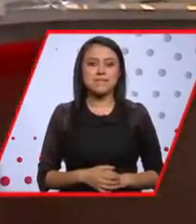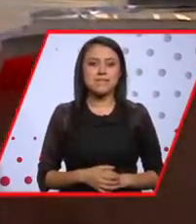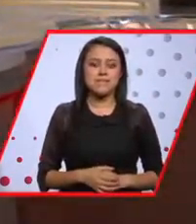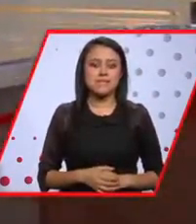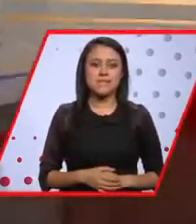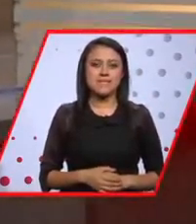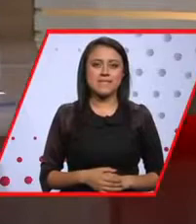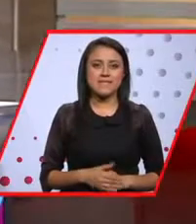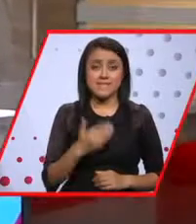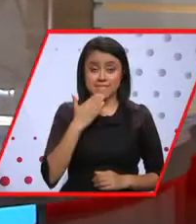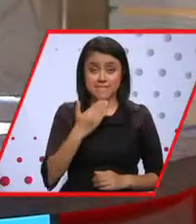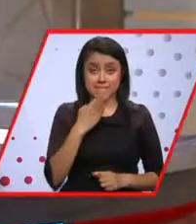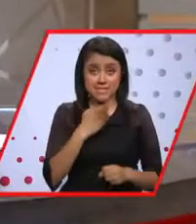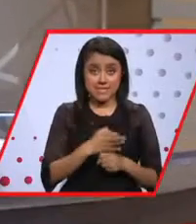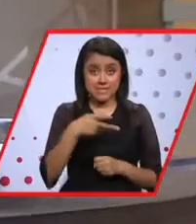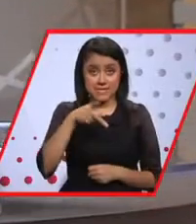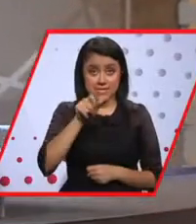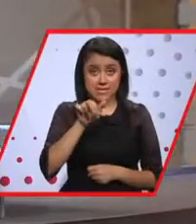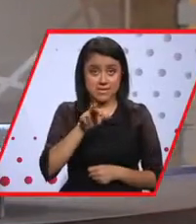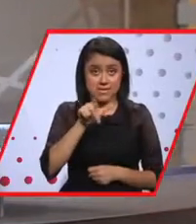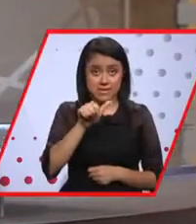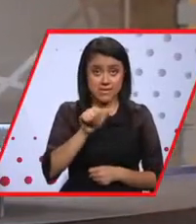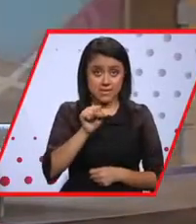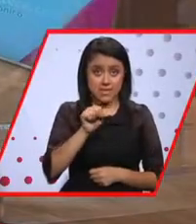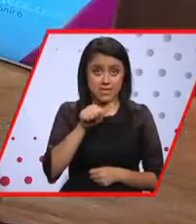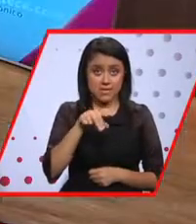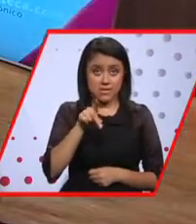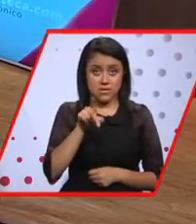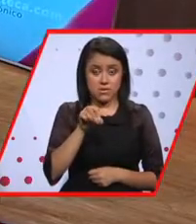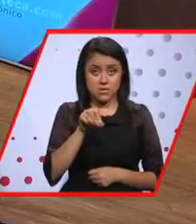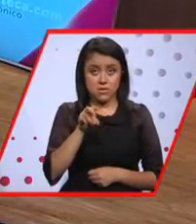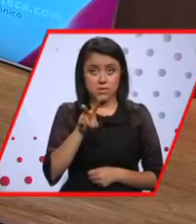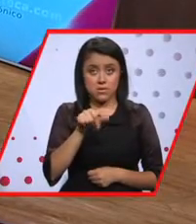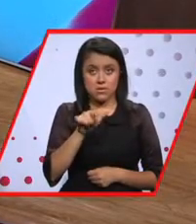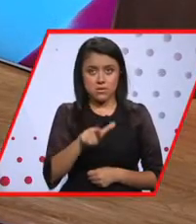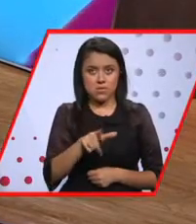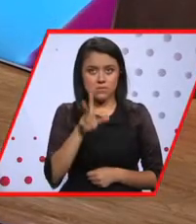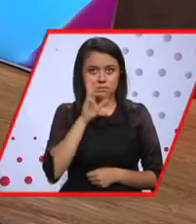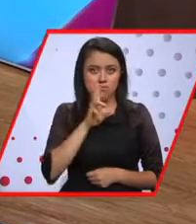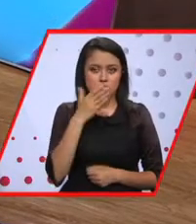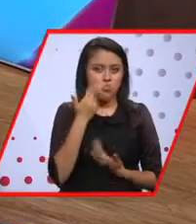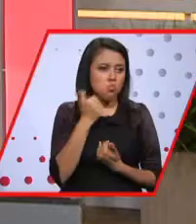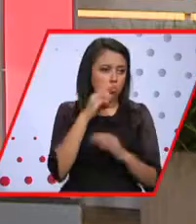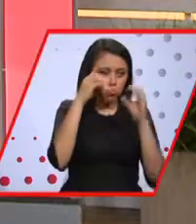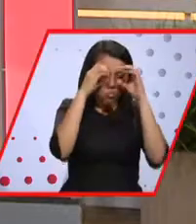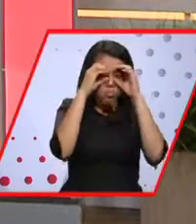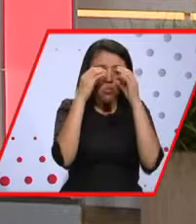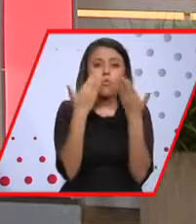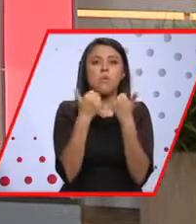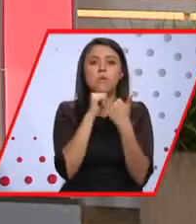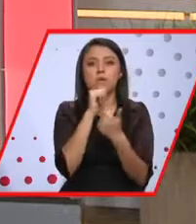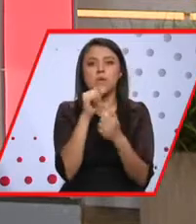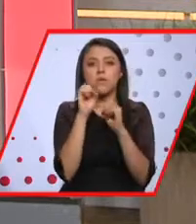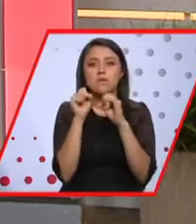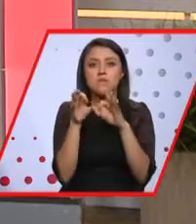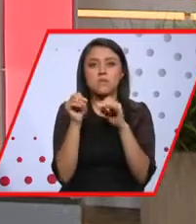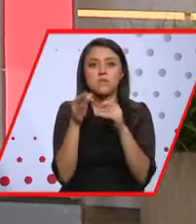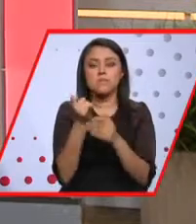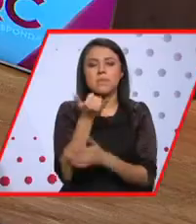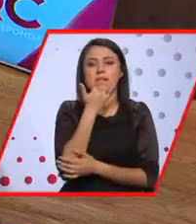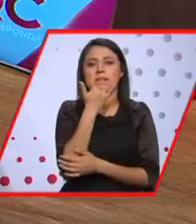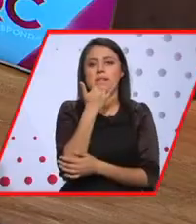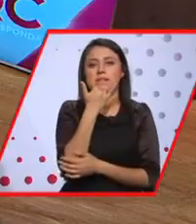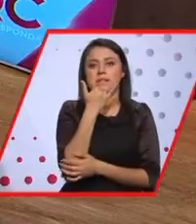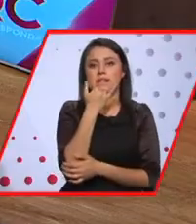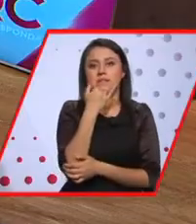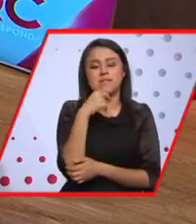Bien, vamos con Carla Sandoval. Carla, ¿no ves nada? ¿Dejaste lo dentro de la oficina? Lo dejé en la oficina. Sí, la verdad no